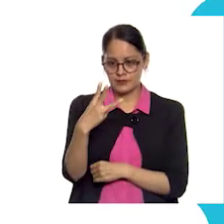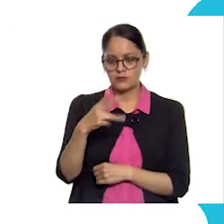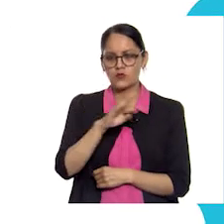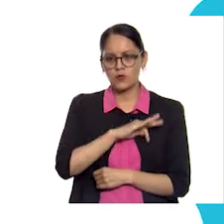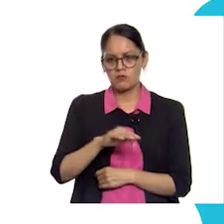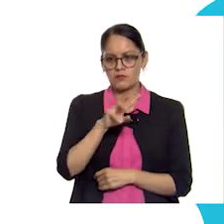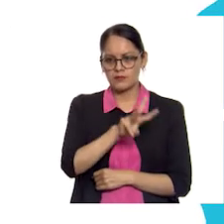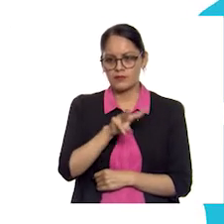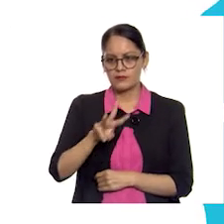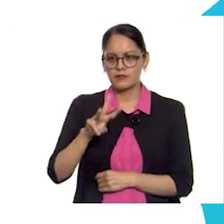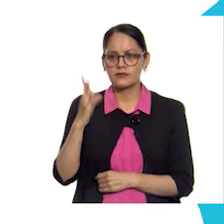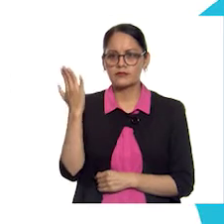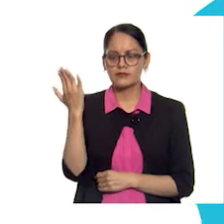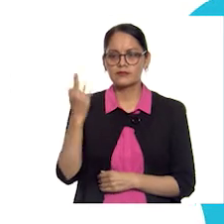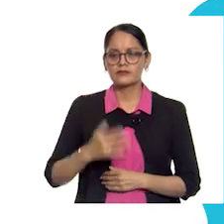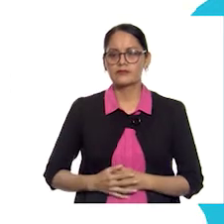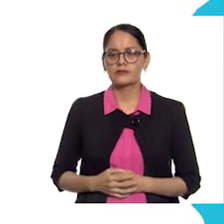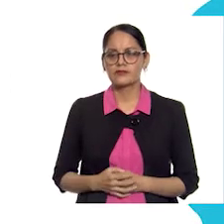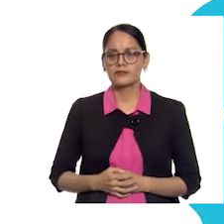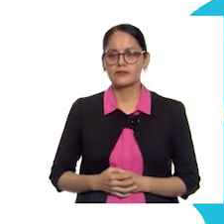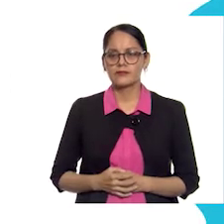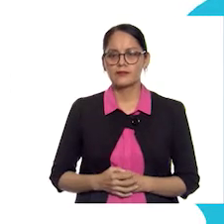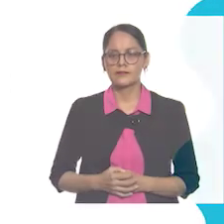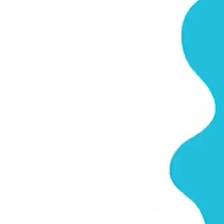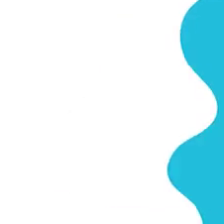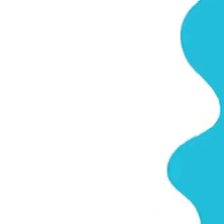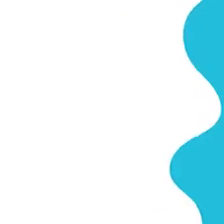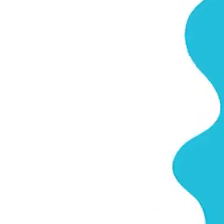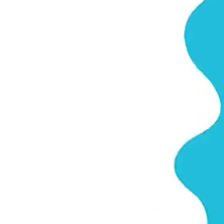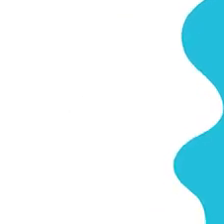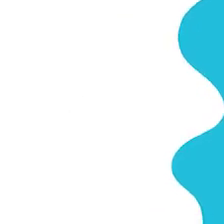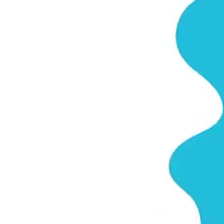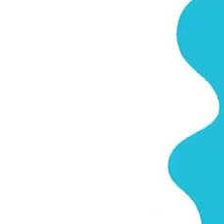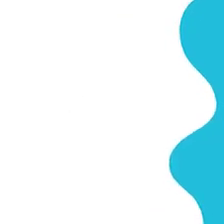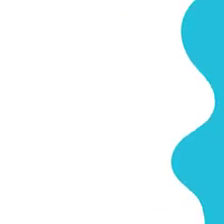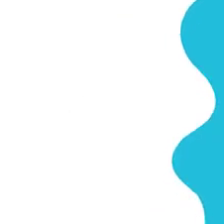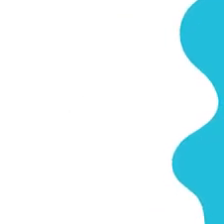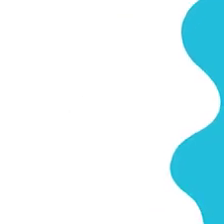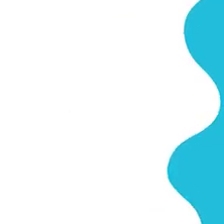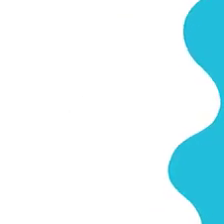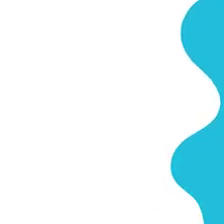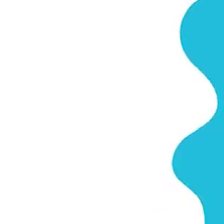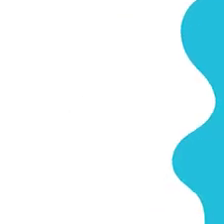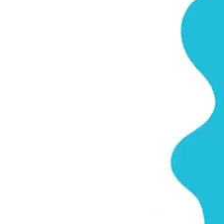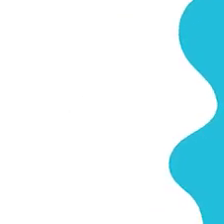en la siguiente liga: aprendeencasa.sep.gob.mx.